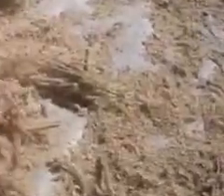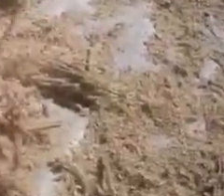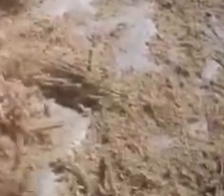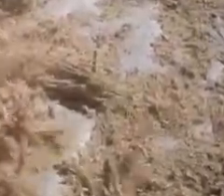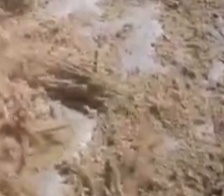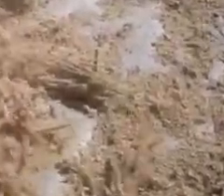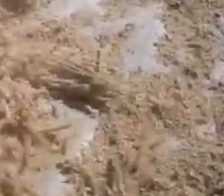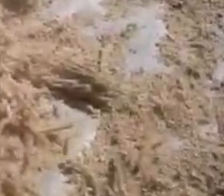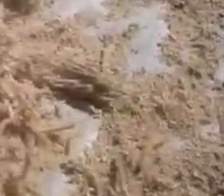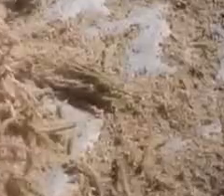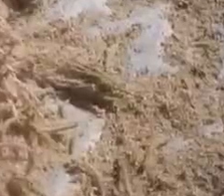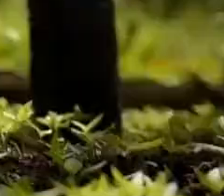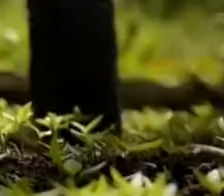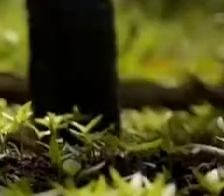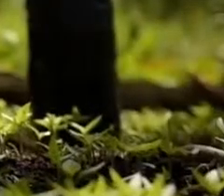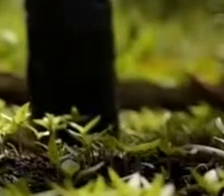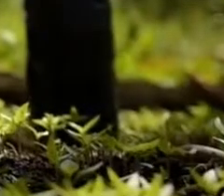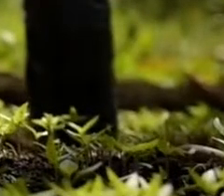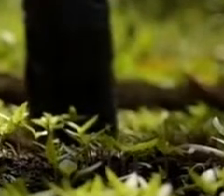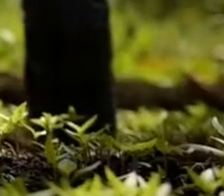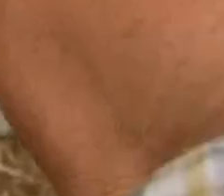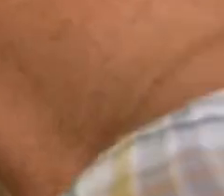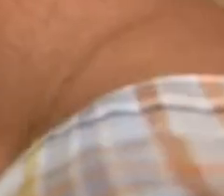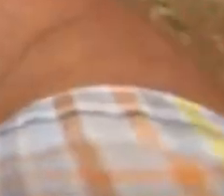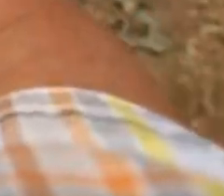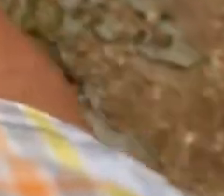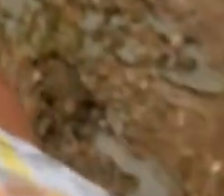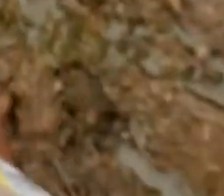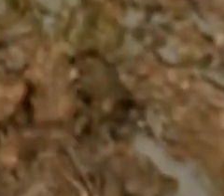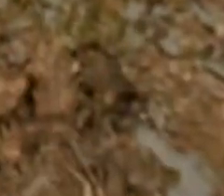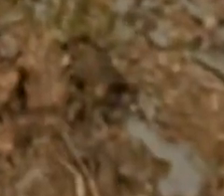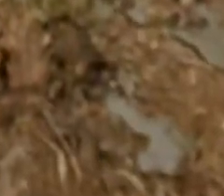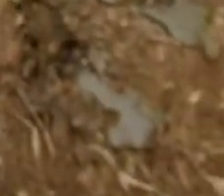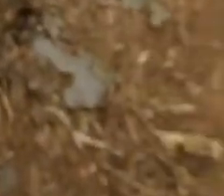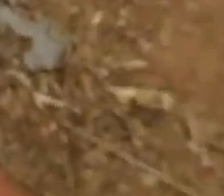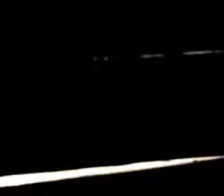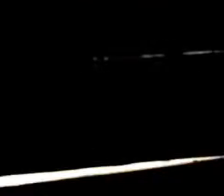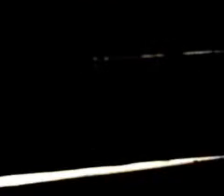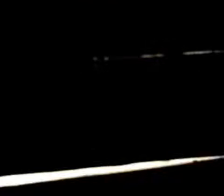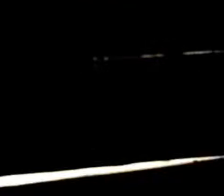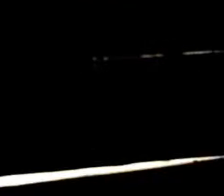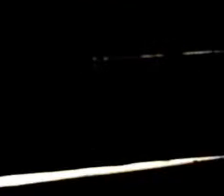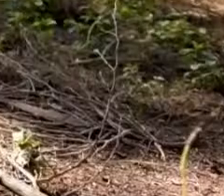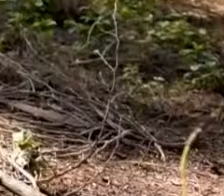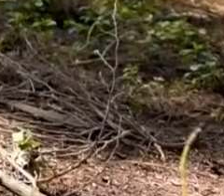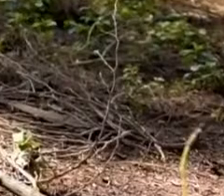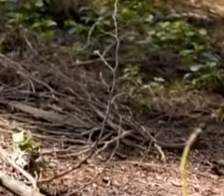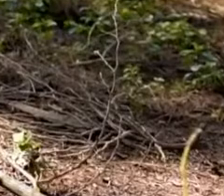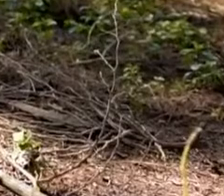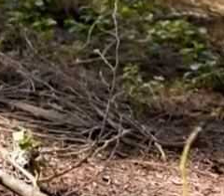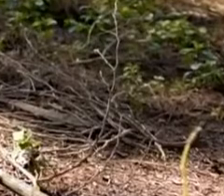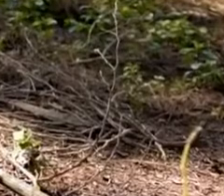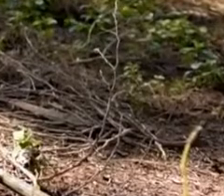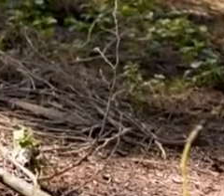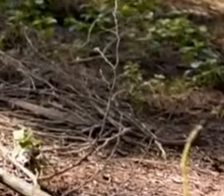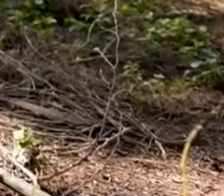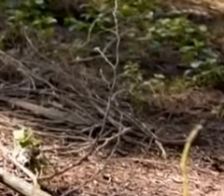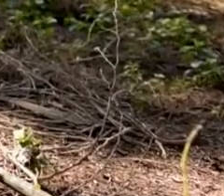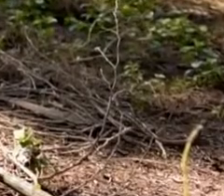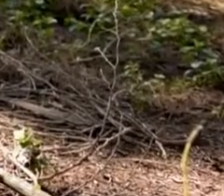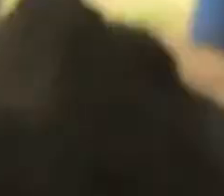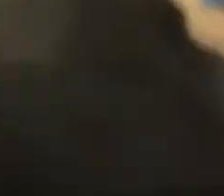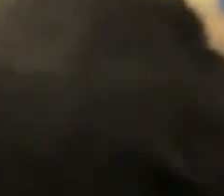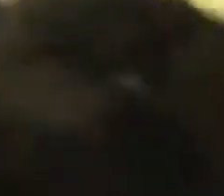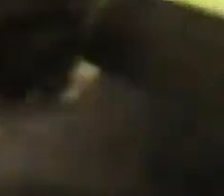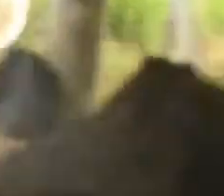demuestra que vamos en la dirección correcta, pero aún falta más. El Decenio de las Naciones Unidas de la Agricultura Familiar